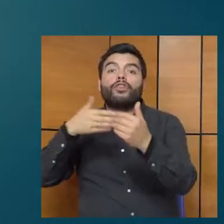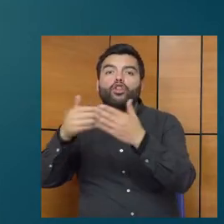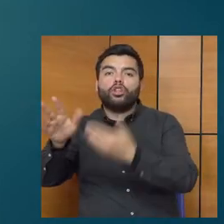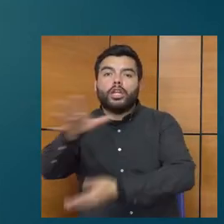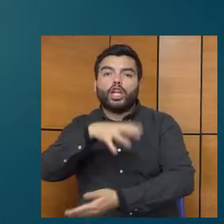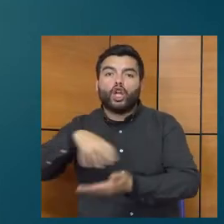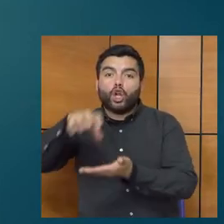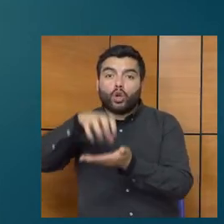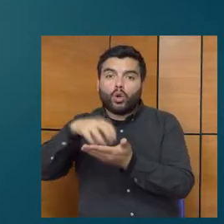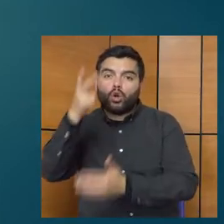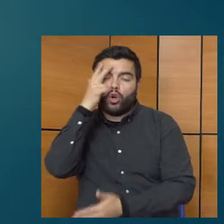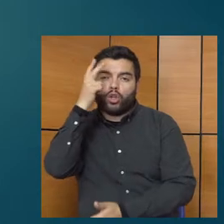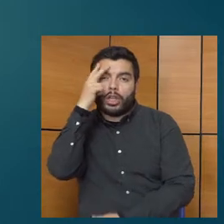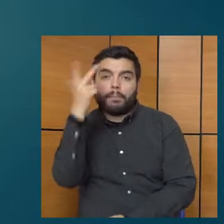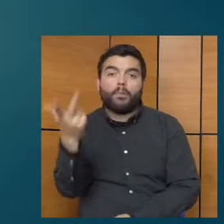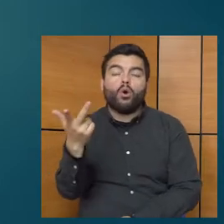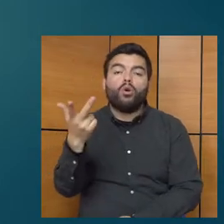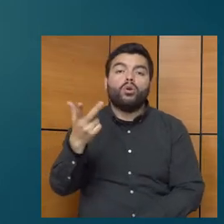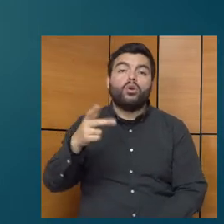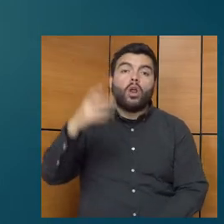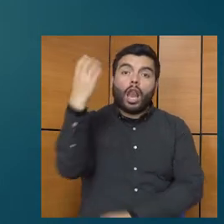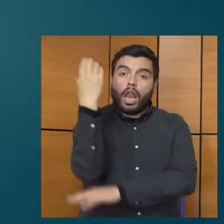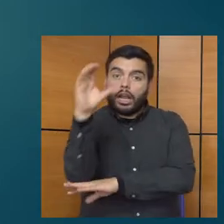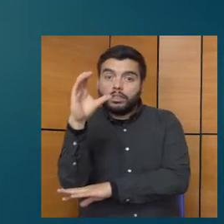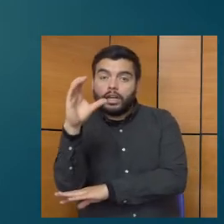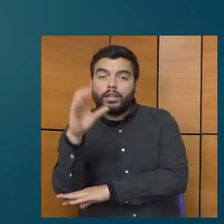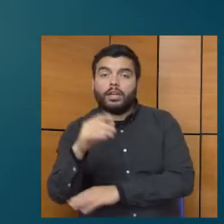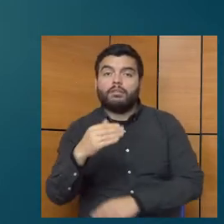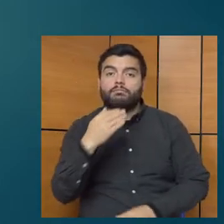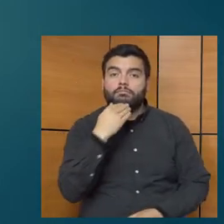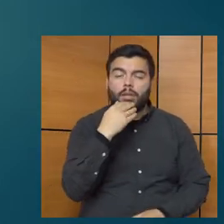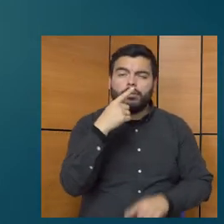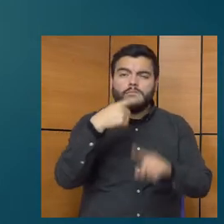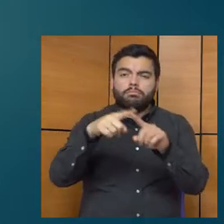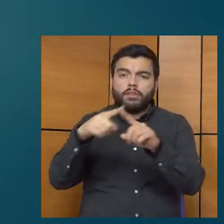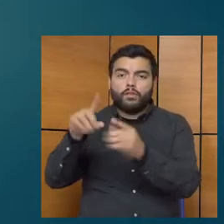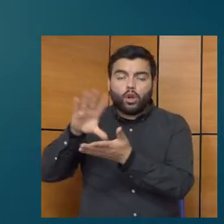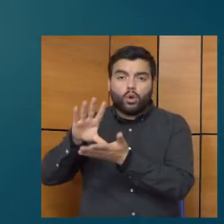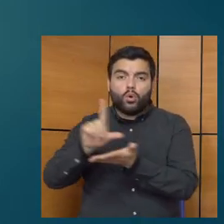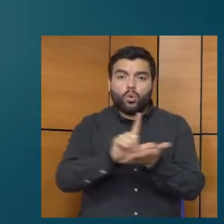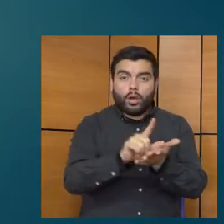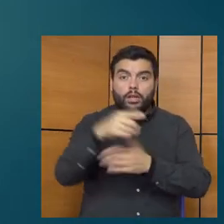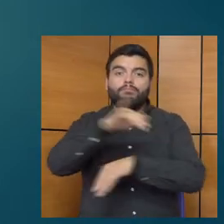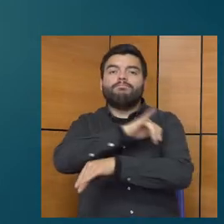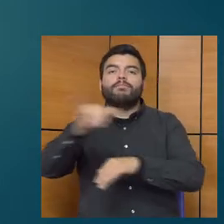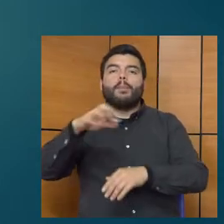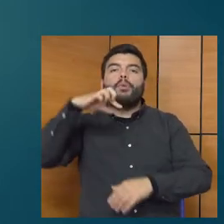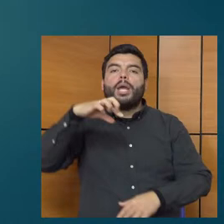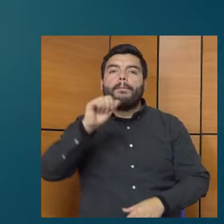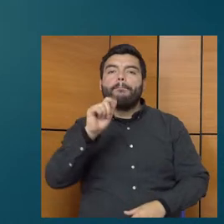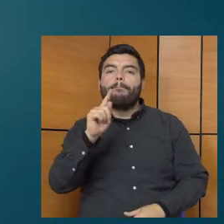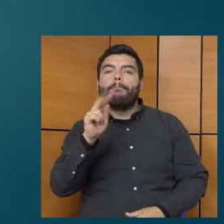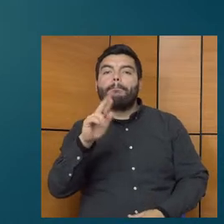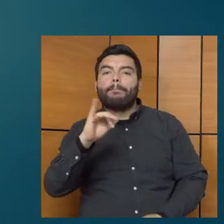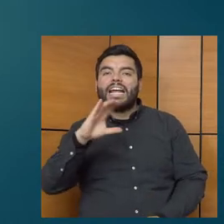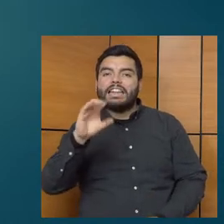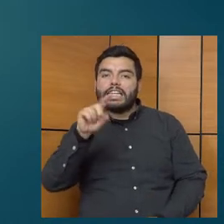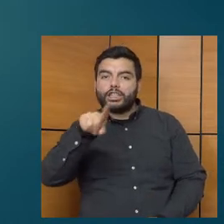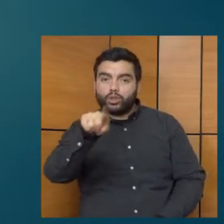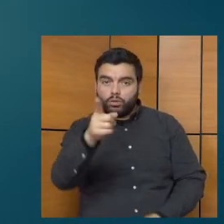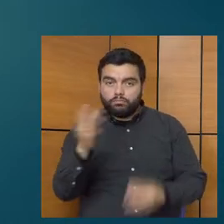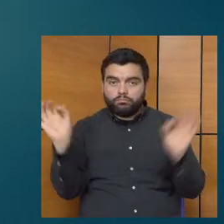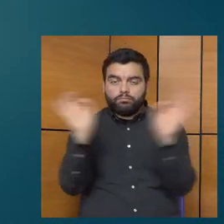Serena y Concepción. Ya digo que este fue el embrión de este proyecto que después ahora el doctor Patricio nos va a explicar.